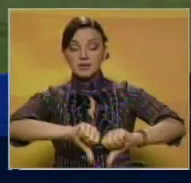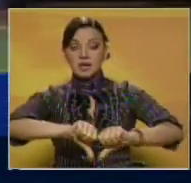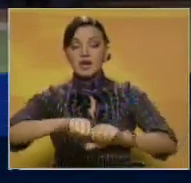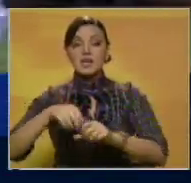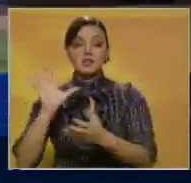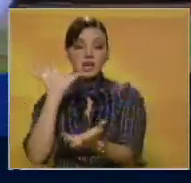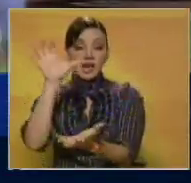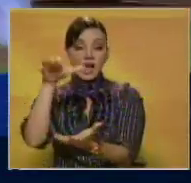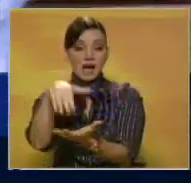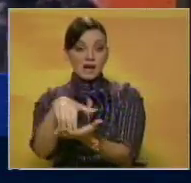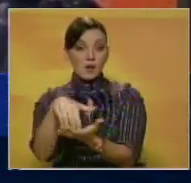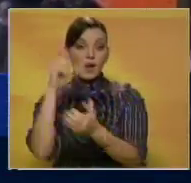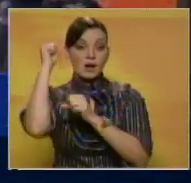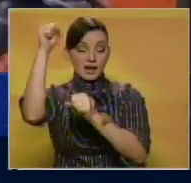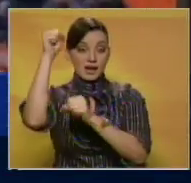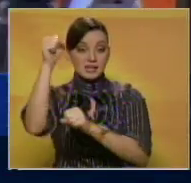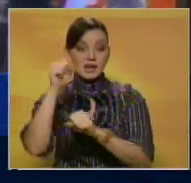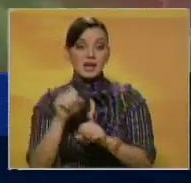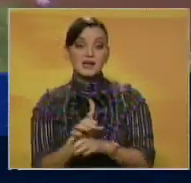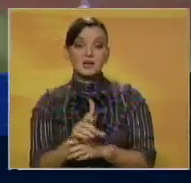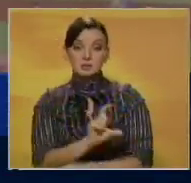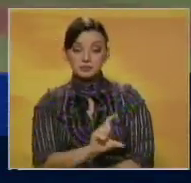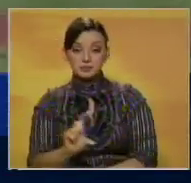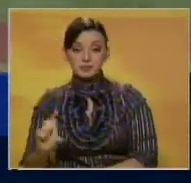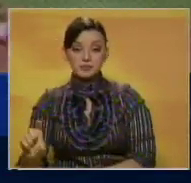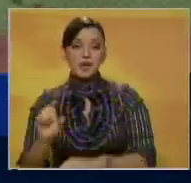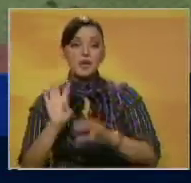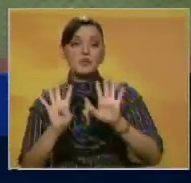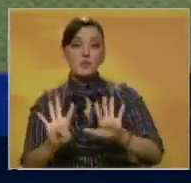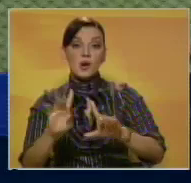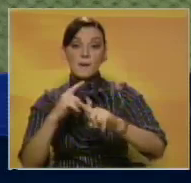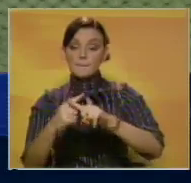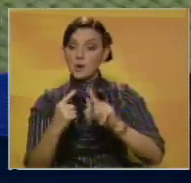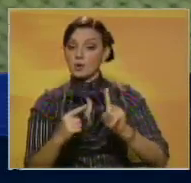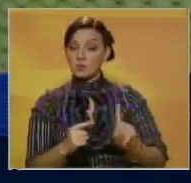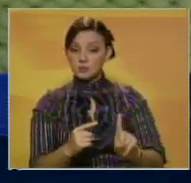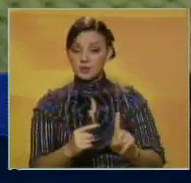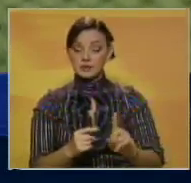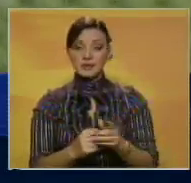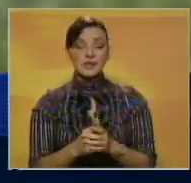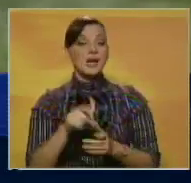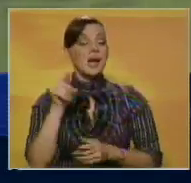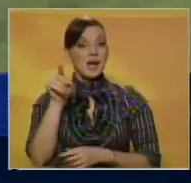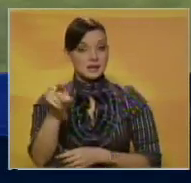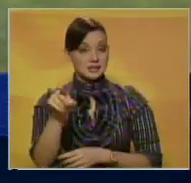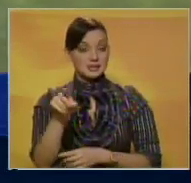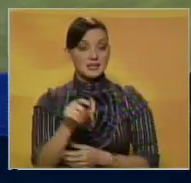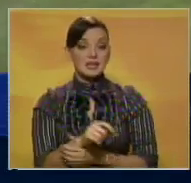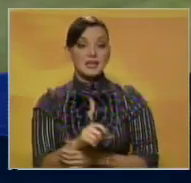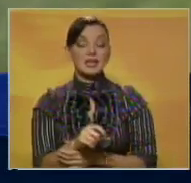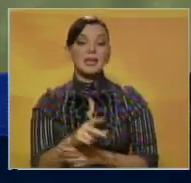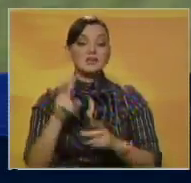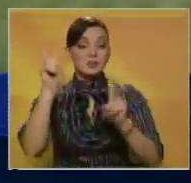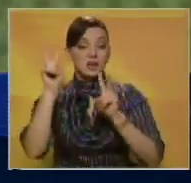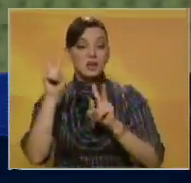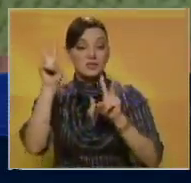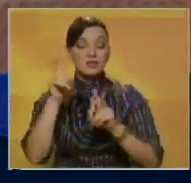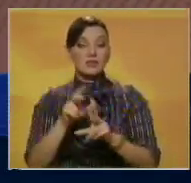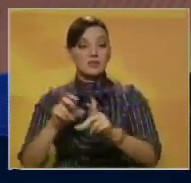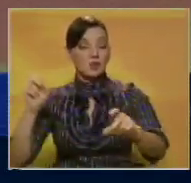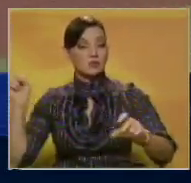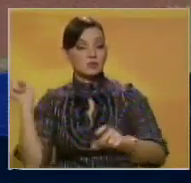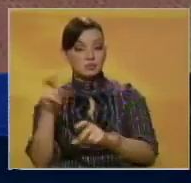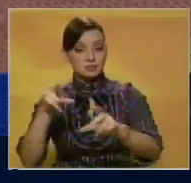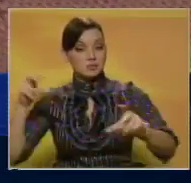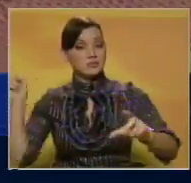Los felinos se apoyaron en un rally de 4 rayitas en la octava entrada y en la sólida y apertura de Marcus Walden, quien se llevó la victoria tras lanzar